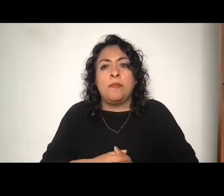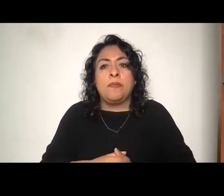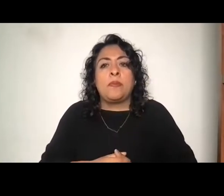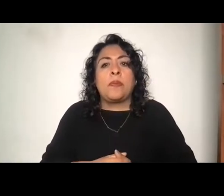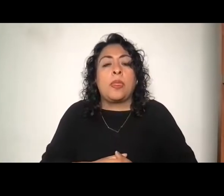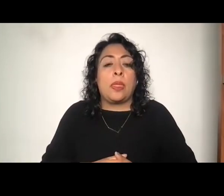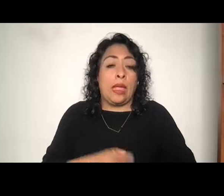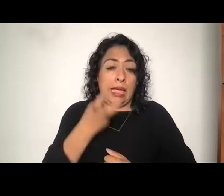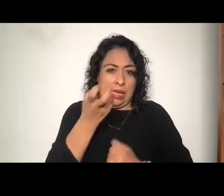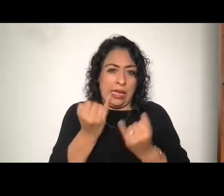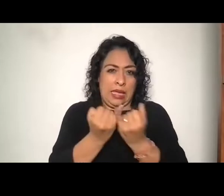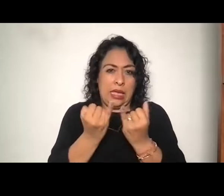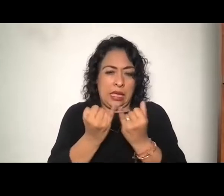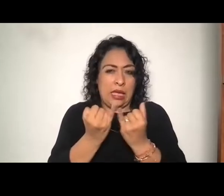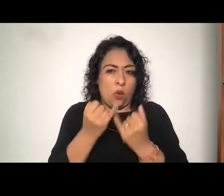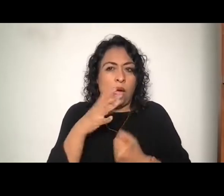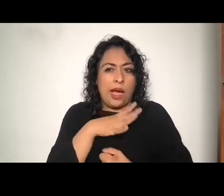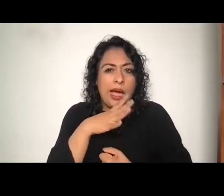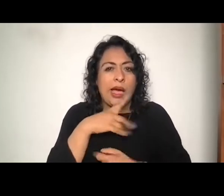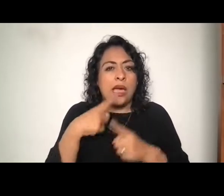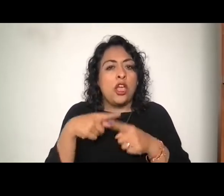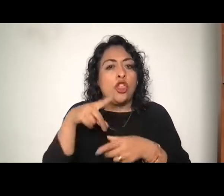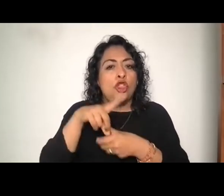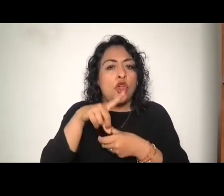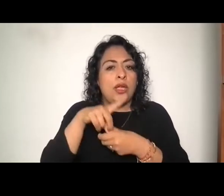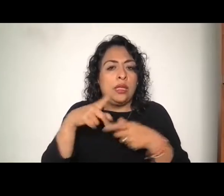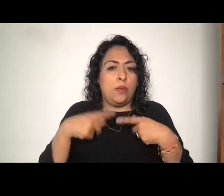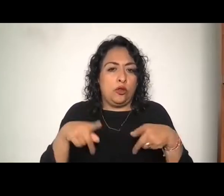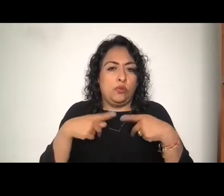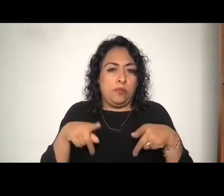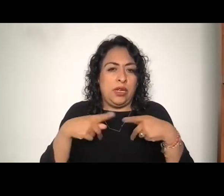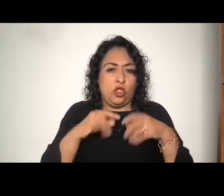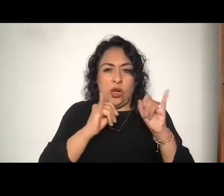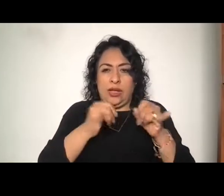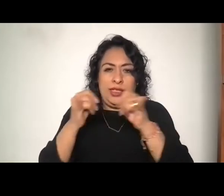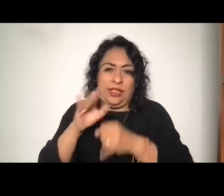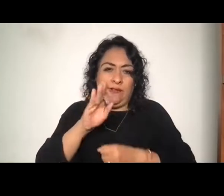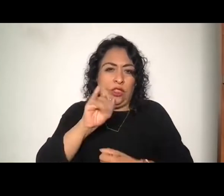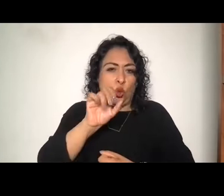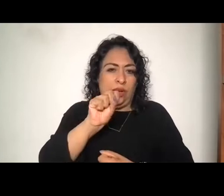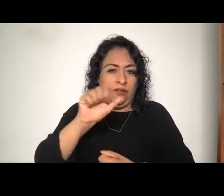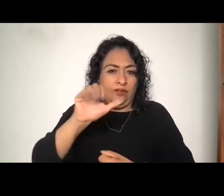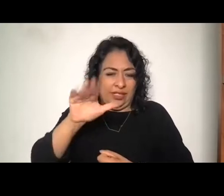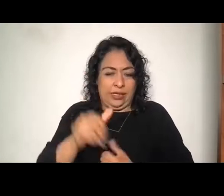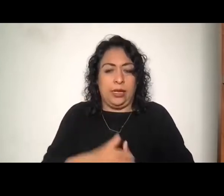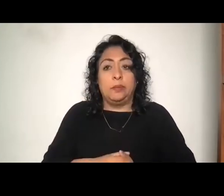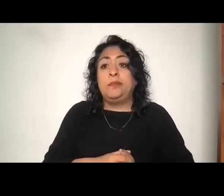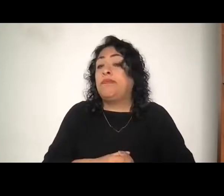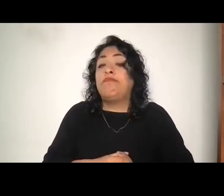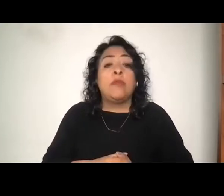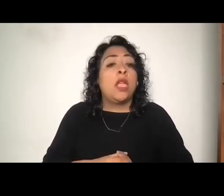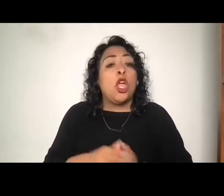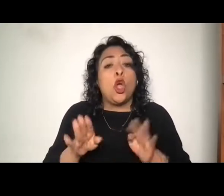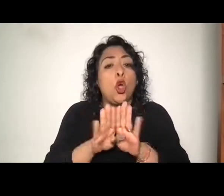también los donativos de personas físicas. ¿Cómo no se afectaría a